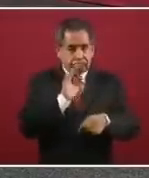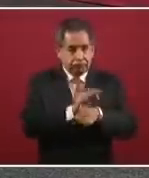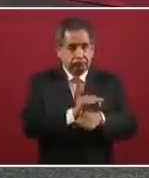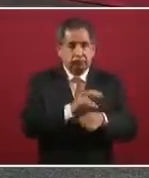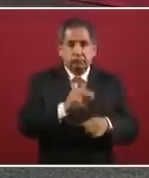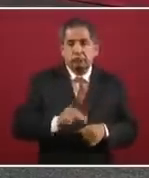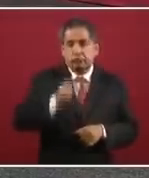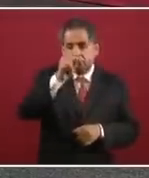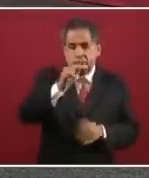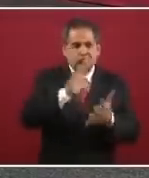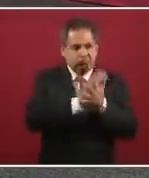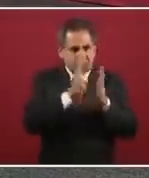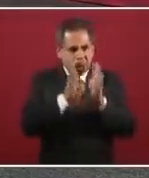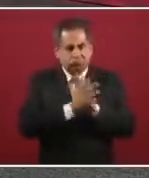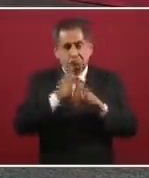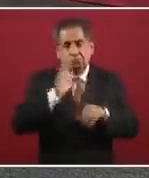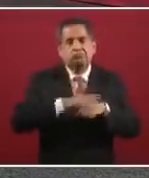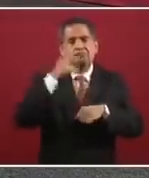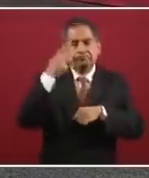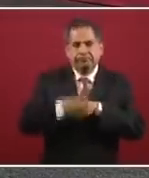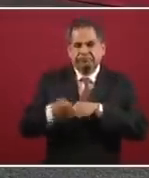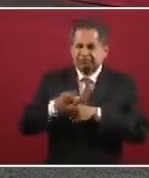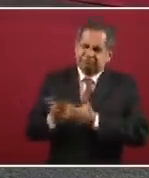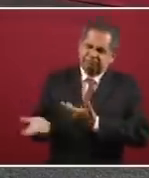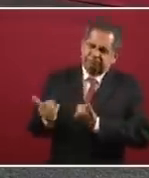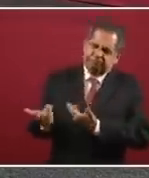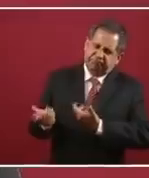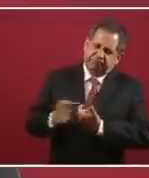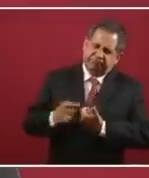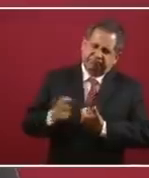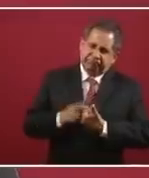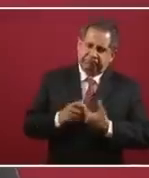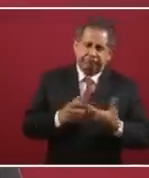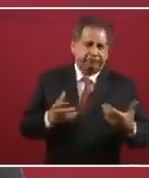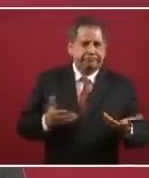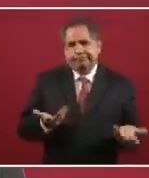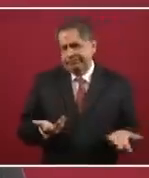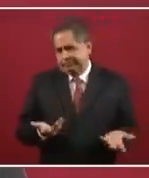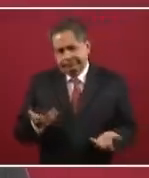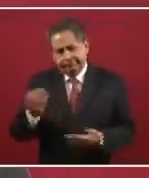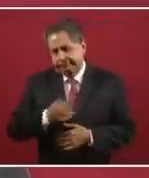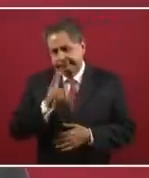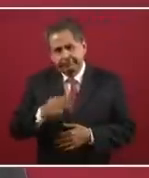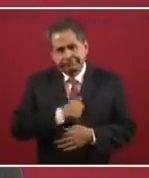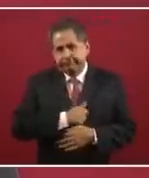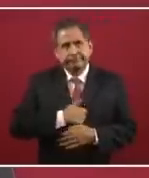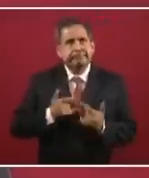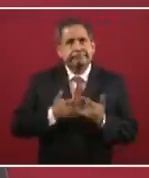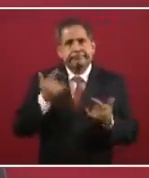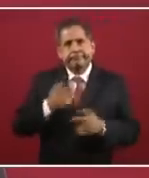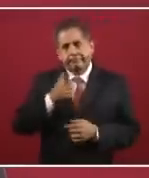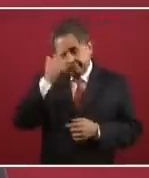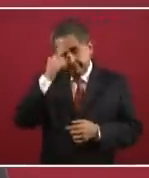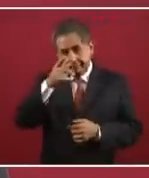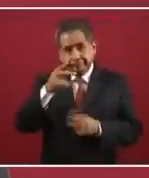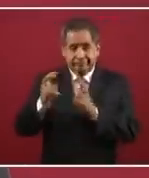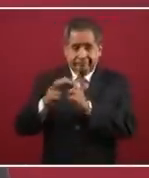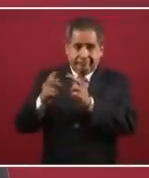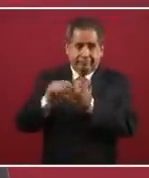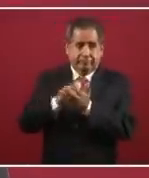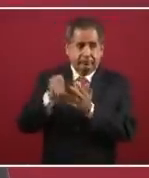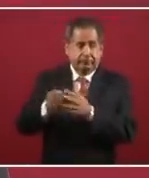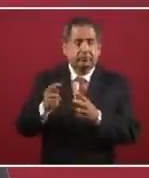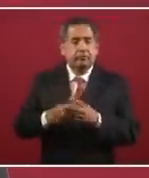de bandas, hay más riesgos. Pues tenemos el antecedente lamentable de Tamaulipas, de